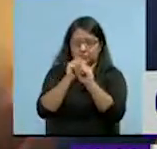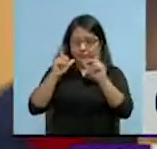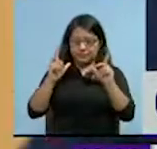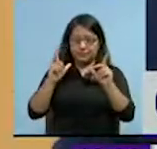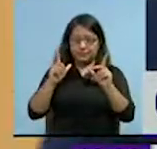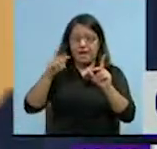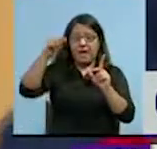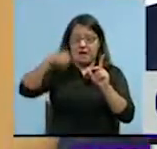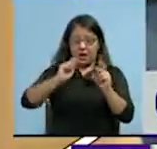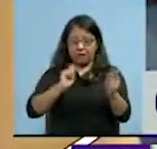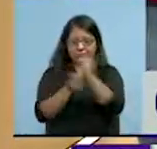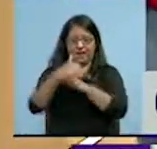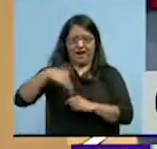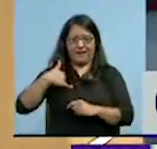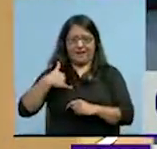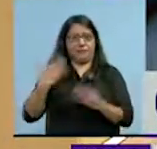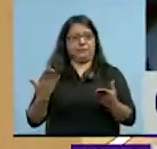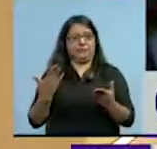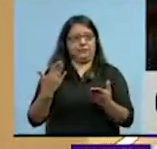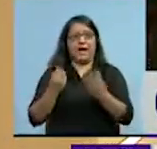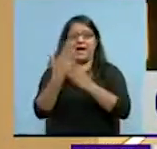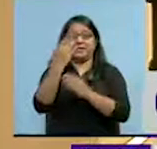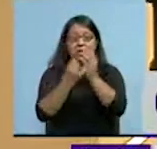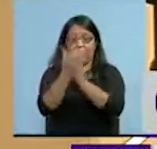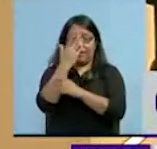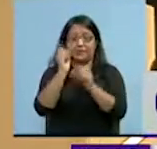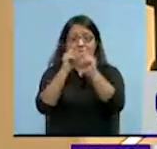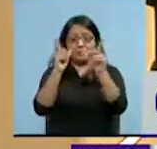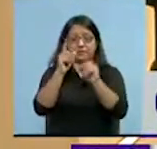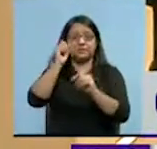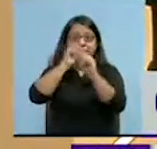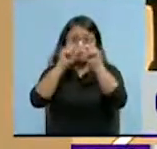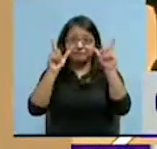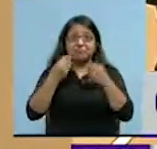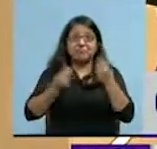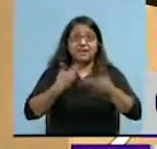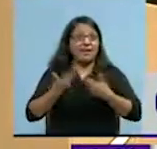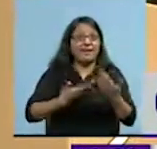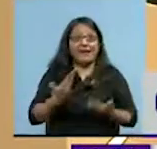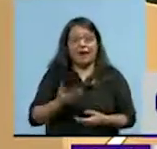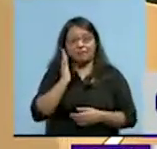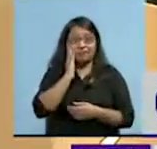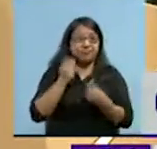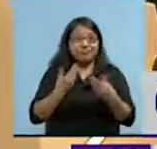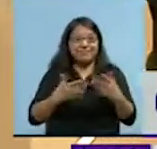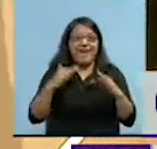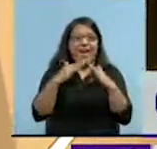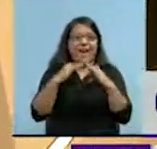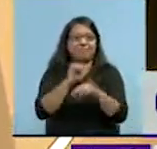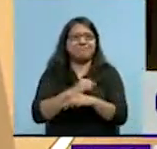cuando llegué acá es al revés me levanto a las 5 de la mañana estoy despierto haciendo gusta en la casa